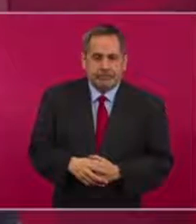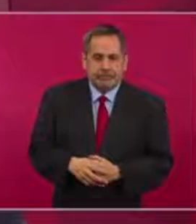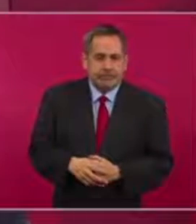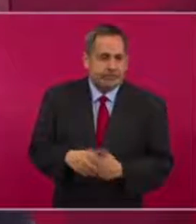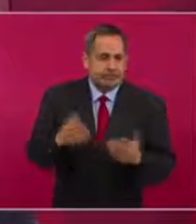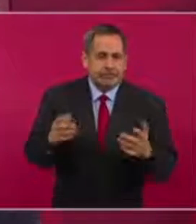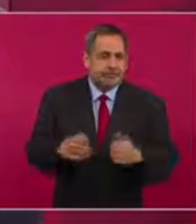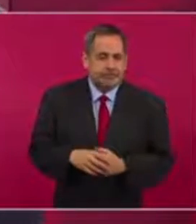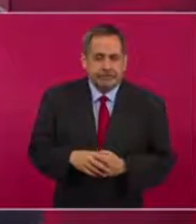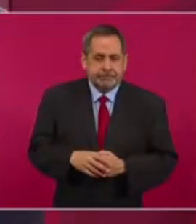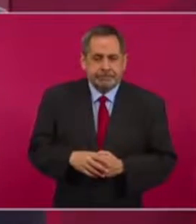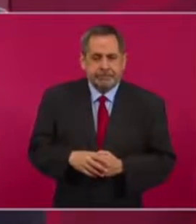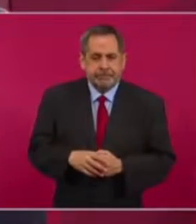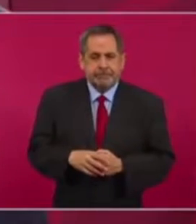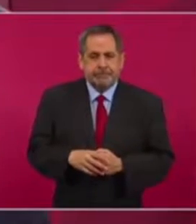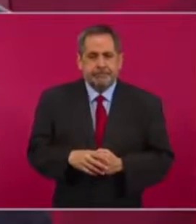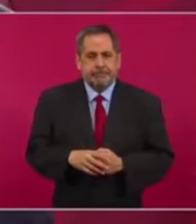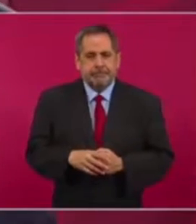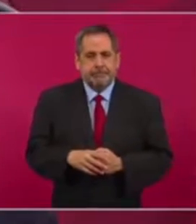Aunque sea